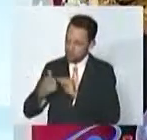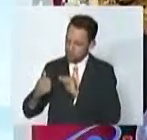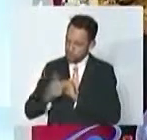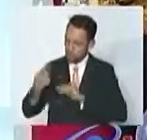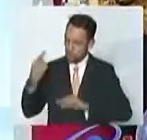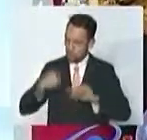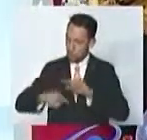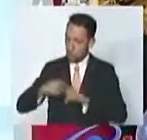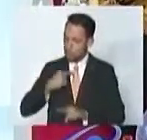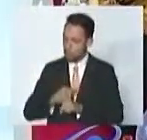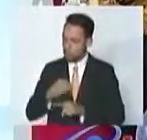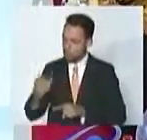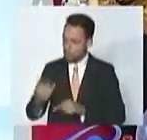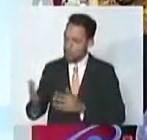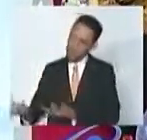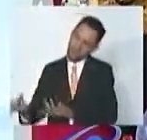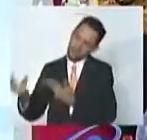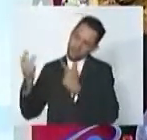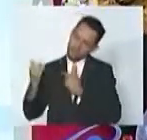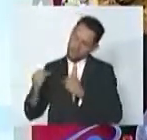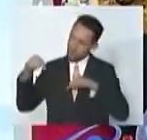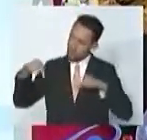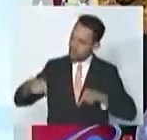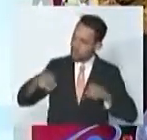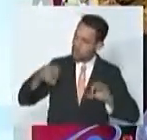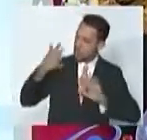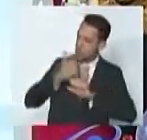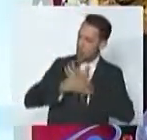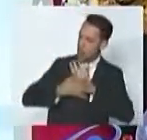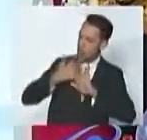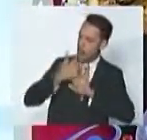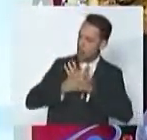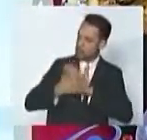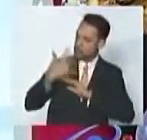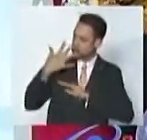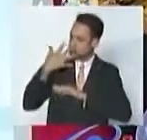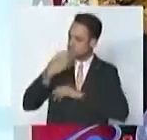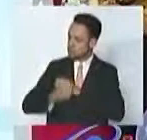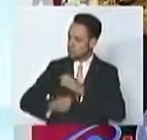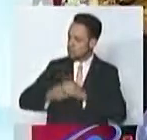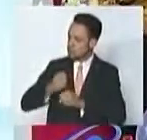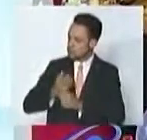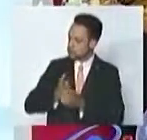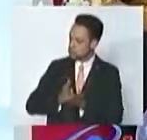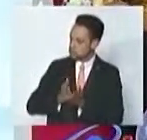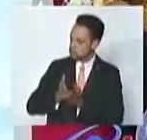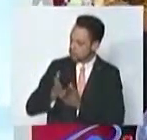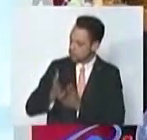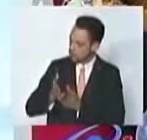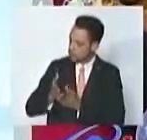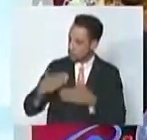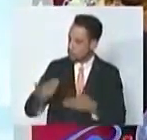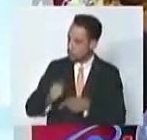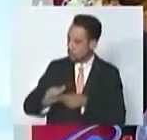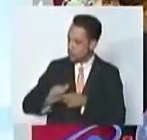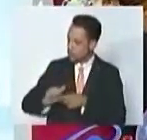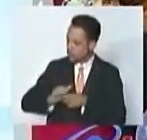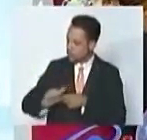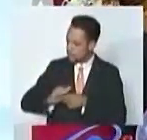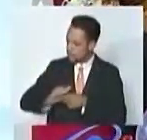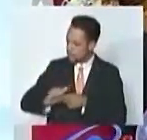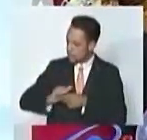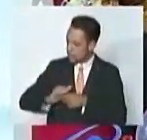Y cuéntenos todo ese proceso académico de 5 años desde la parte y en la